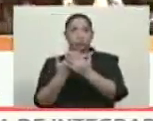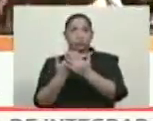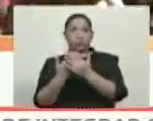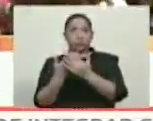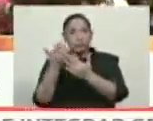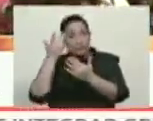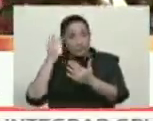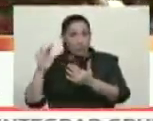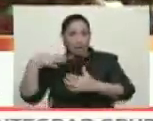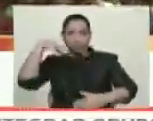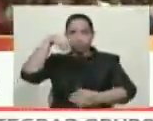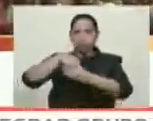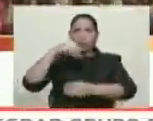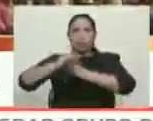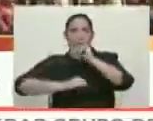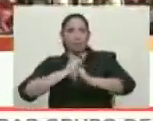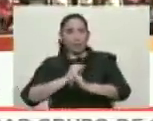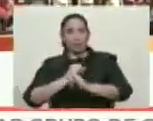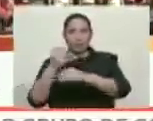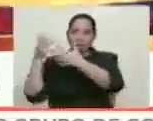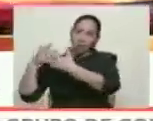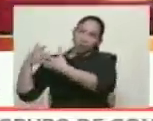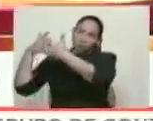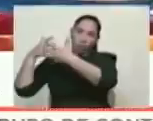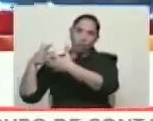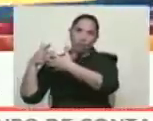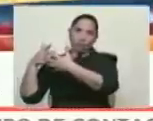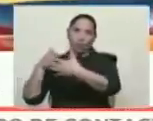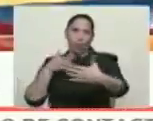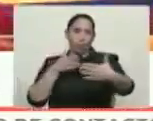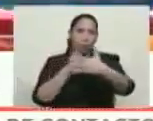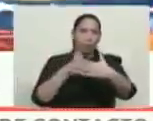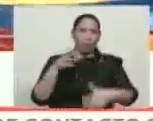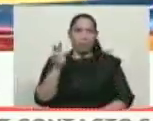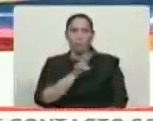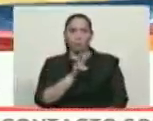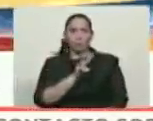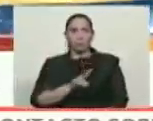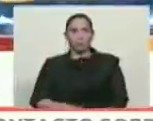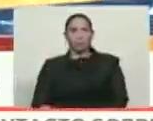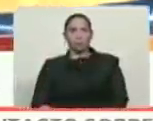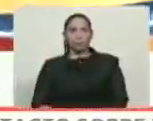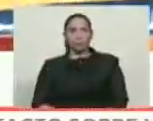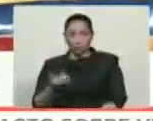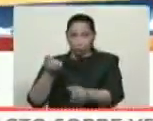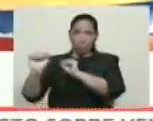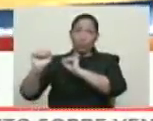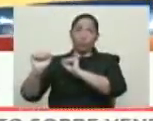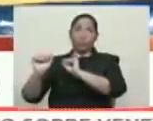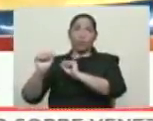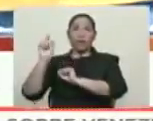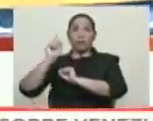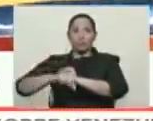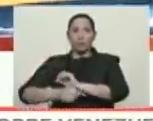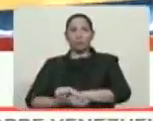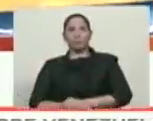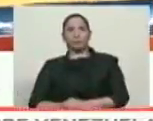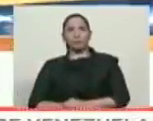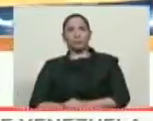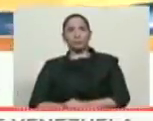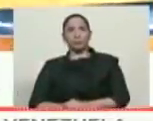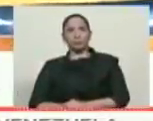intervención internacional de los Estados Unidos y sus satélites, confrontándolo, pero también, hay que